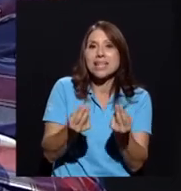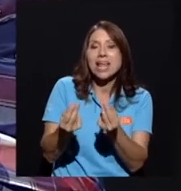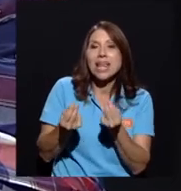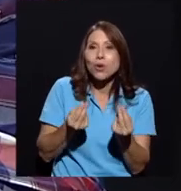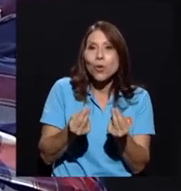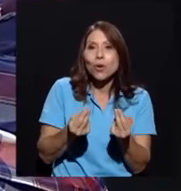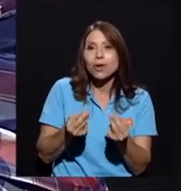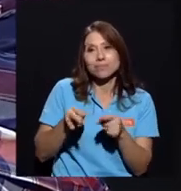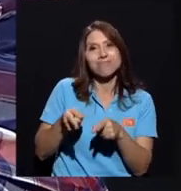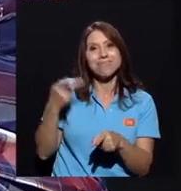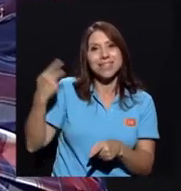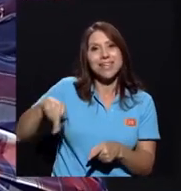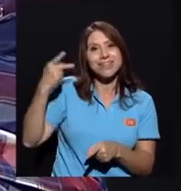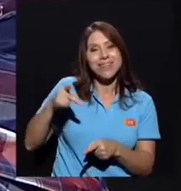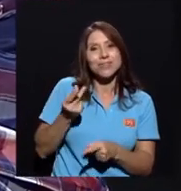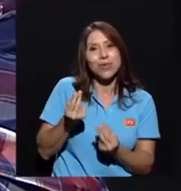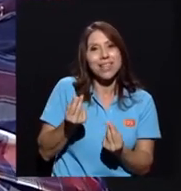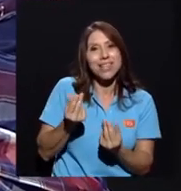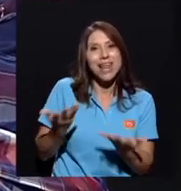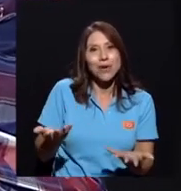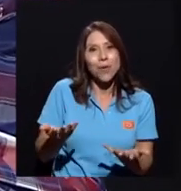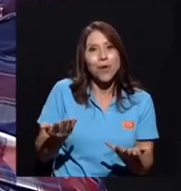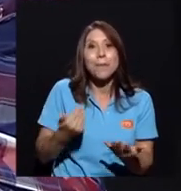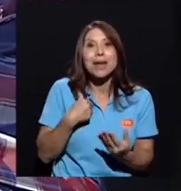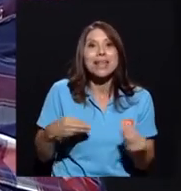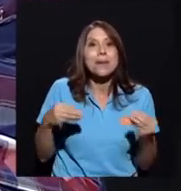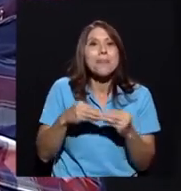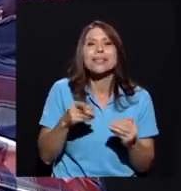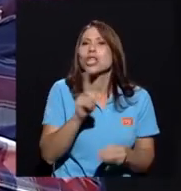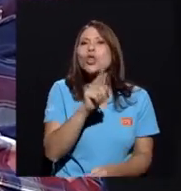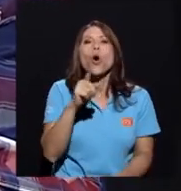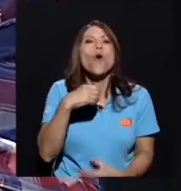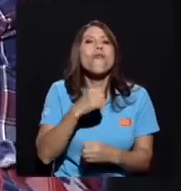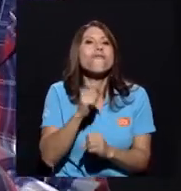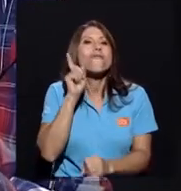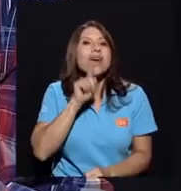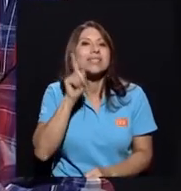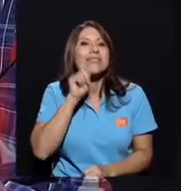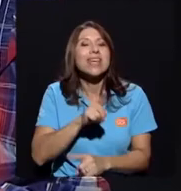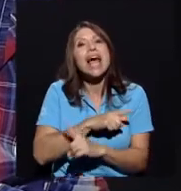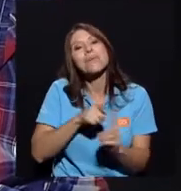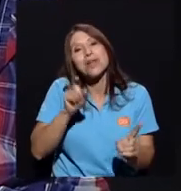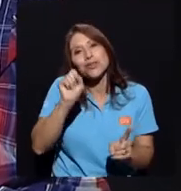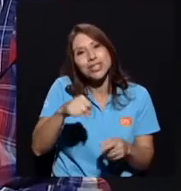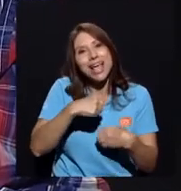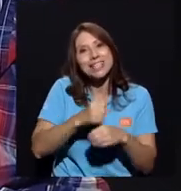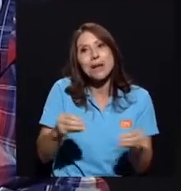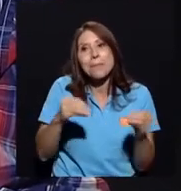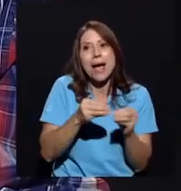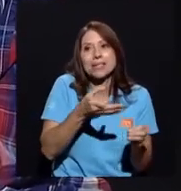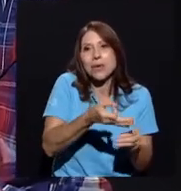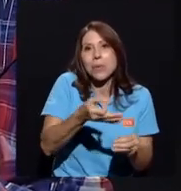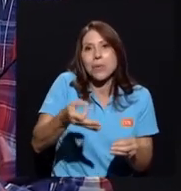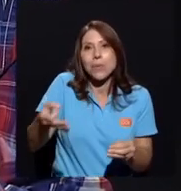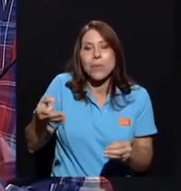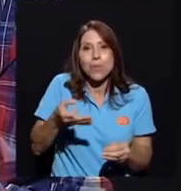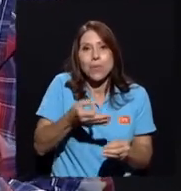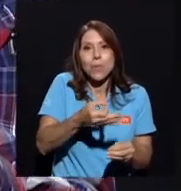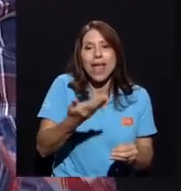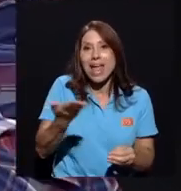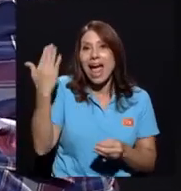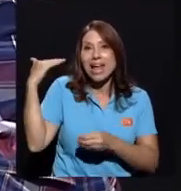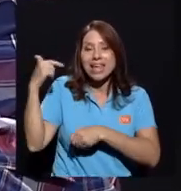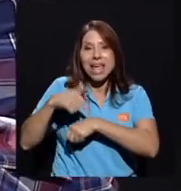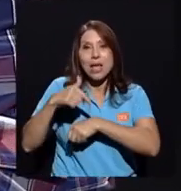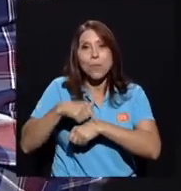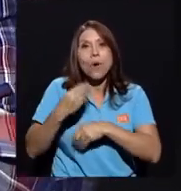riesgo del dinero es no falsificar pero si hacer más monedas de la cuenta y en aquellas épocas la forma era de